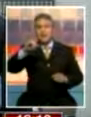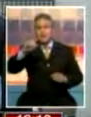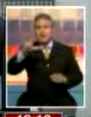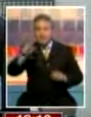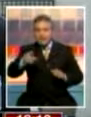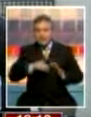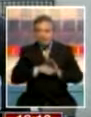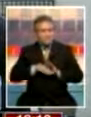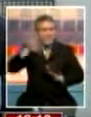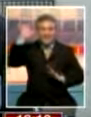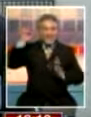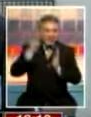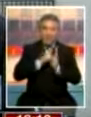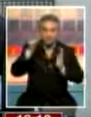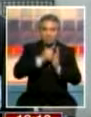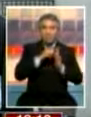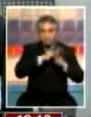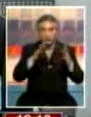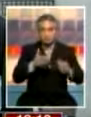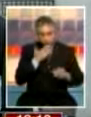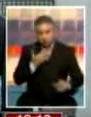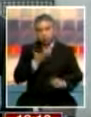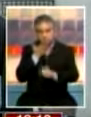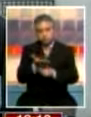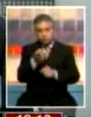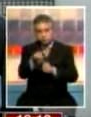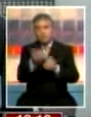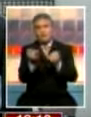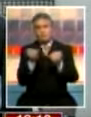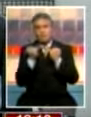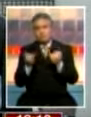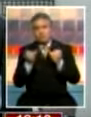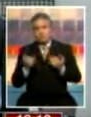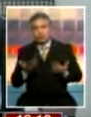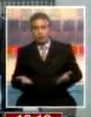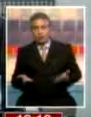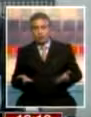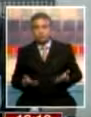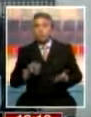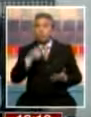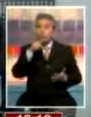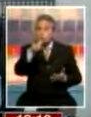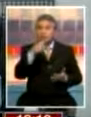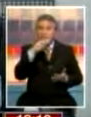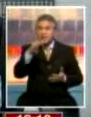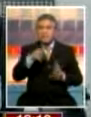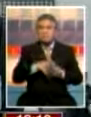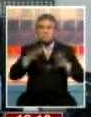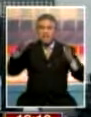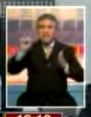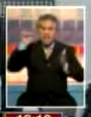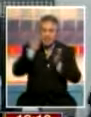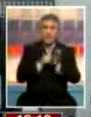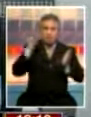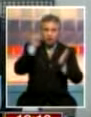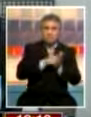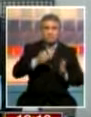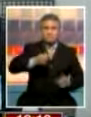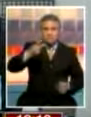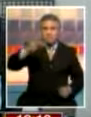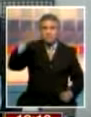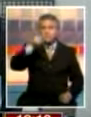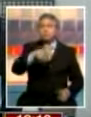reclamadas para solicitar la información que usted describía. Ahora, usted me dice las más reclamadas que apuntan justamente a los aspectos vinculados